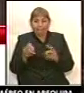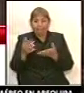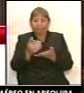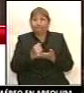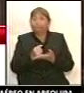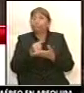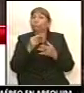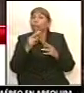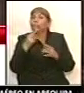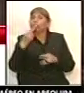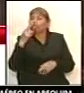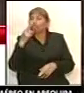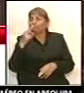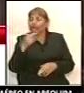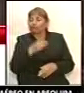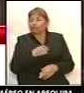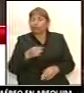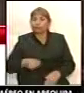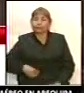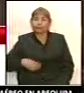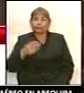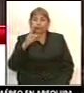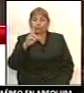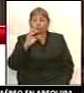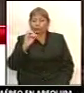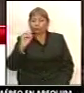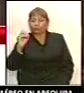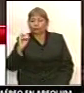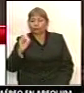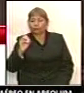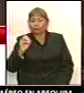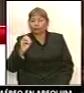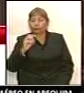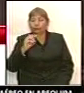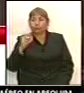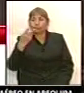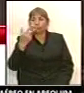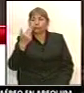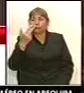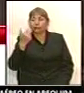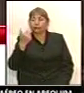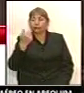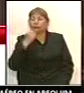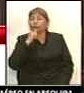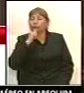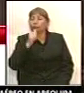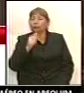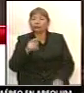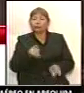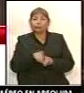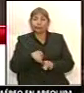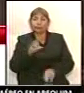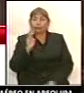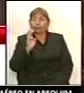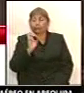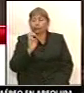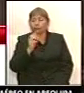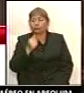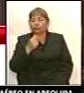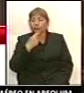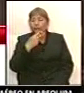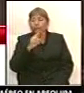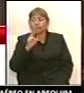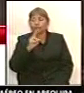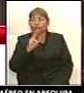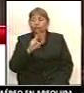una resolución ministerial, la 0300, raya 2013, asimismo también la 610. Ambas